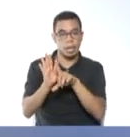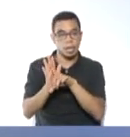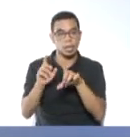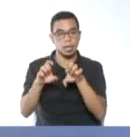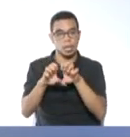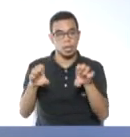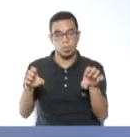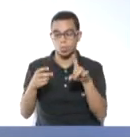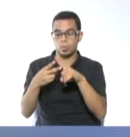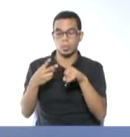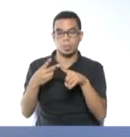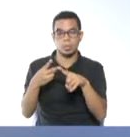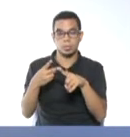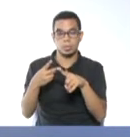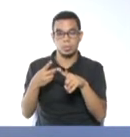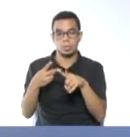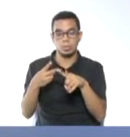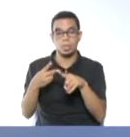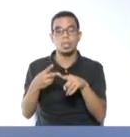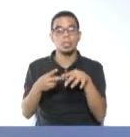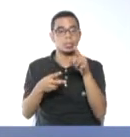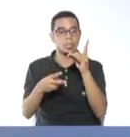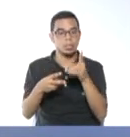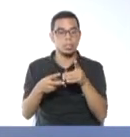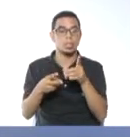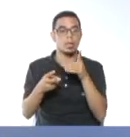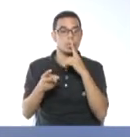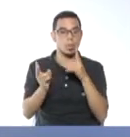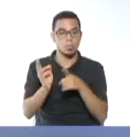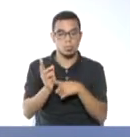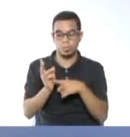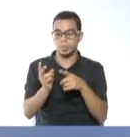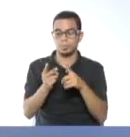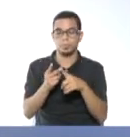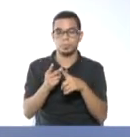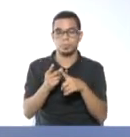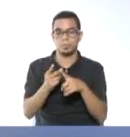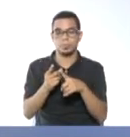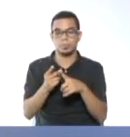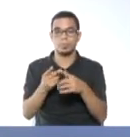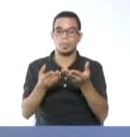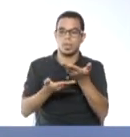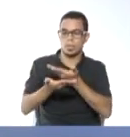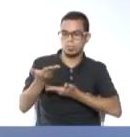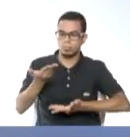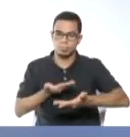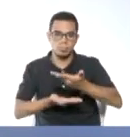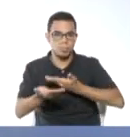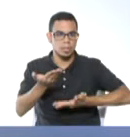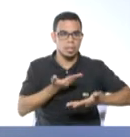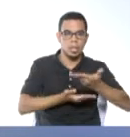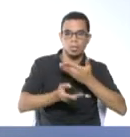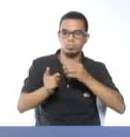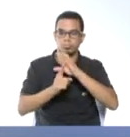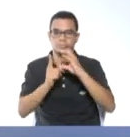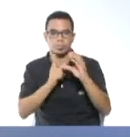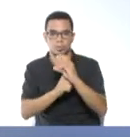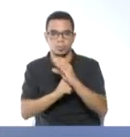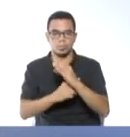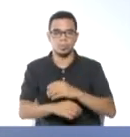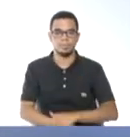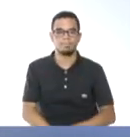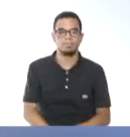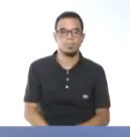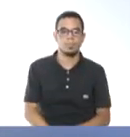donde hay una modalidad de estudio que se refiere a la transversalización de la interculturalidad. En el caso de la cultura inga y otras